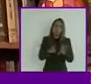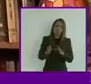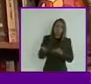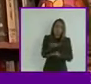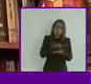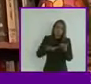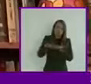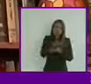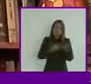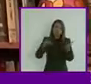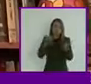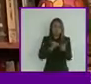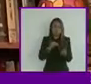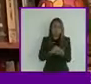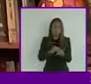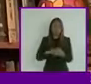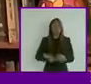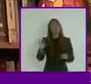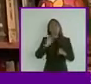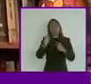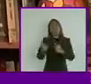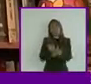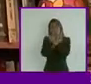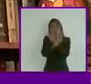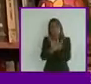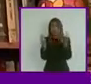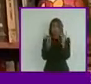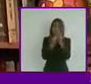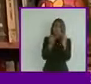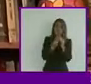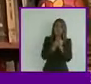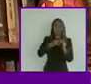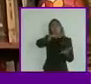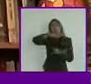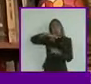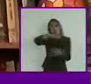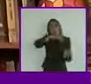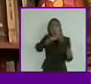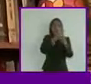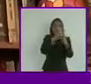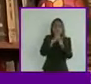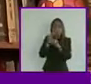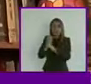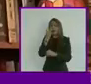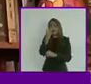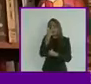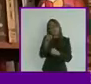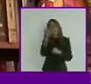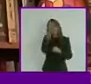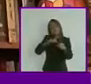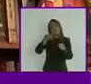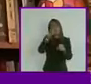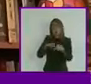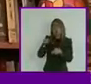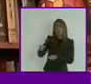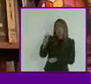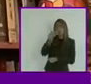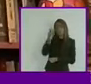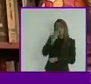mutuamente. Sea dentro del aula, clases virtuales, fuera, en redes, se convierten en la normalidad. Y la vida escolar cambia, desde luego,